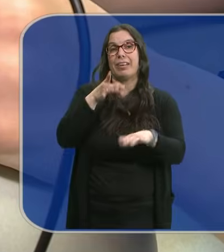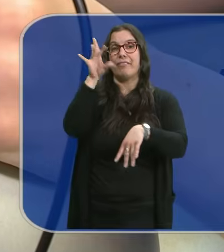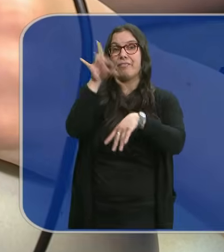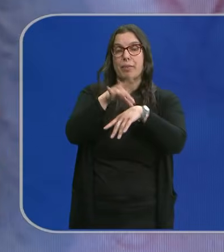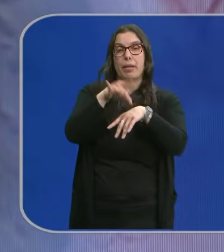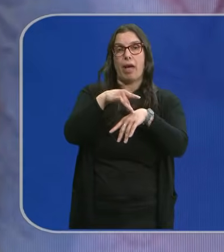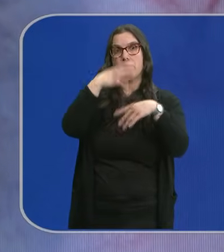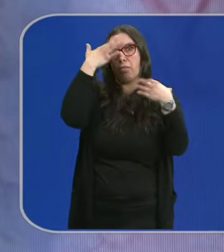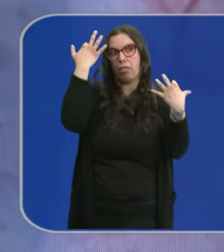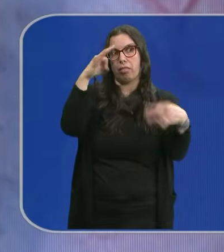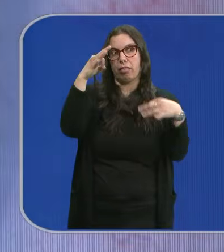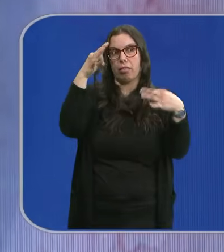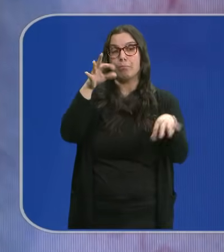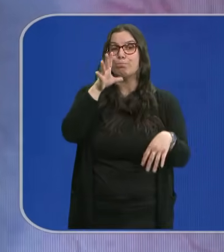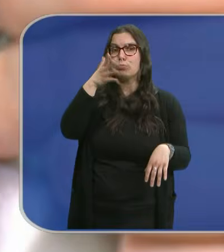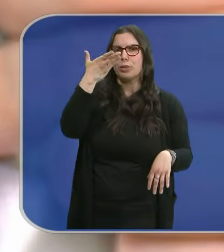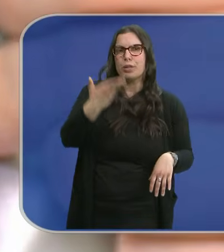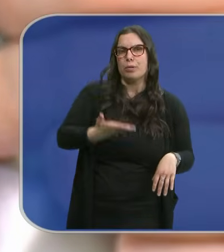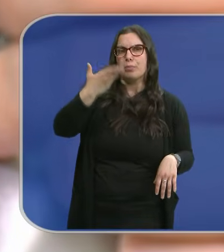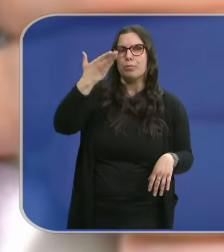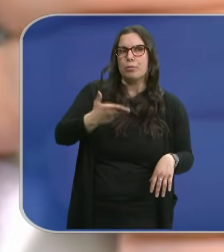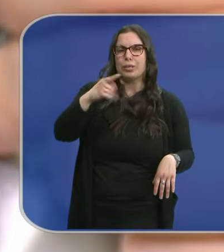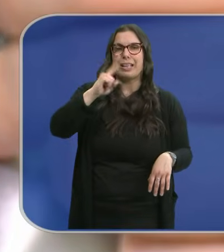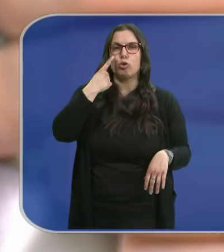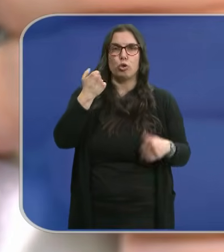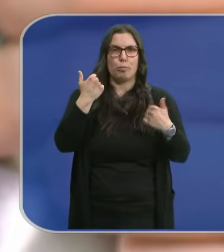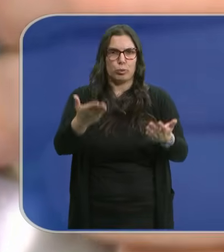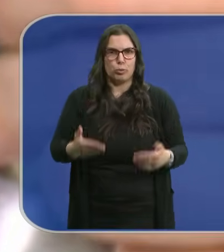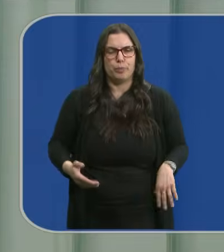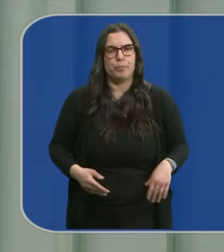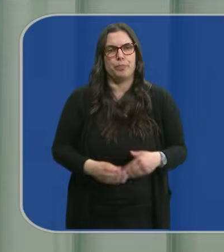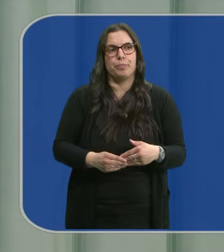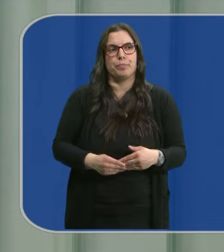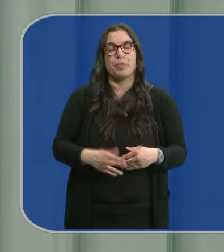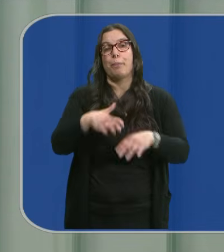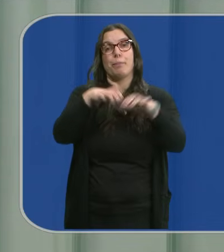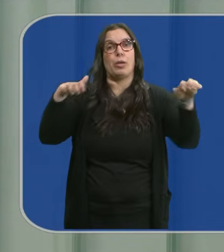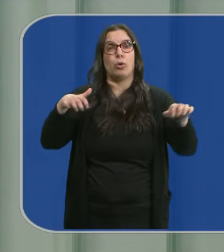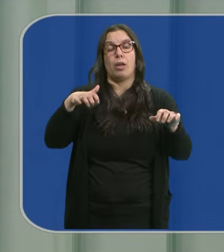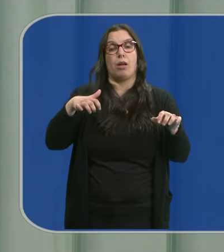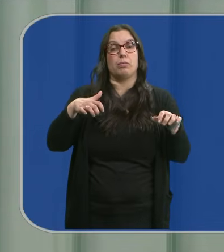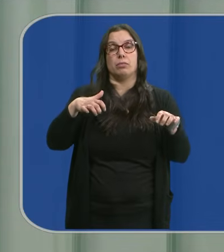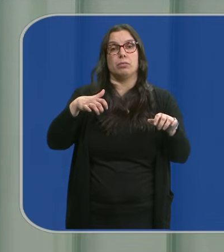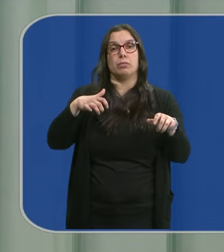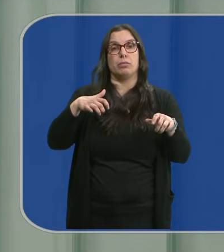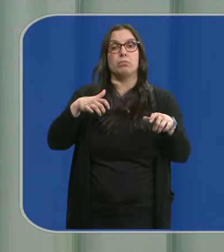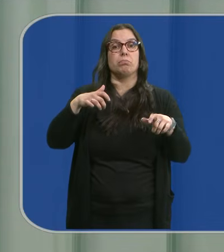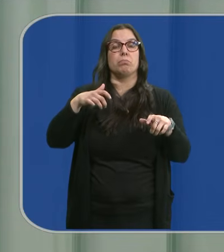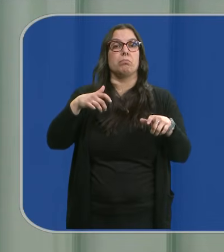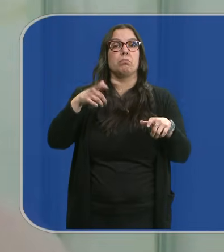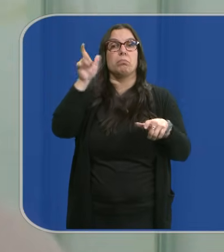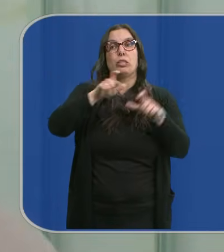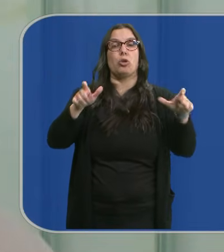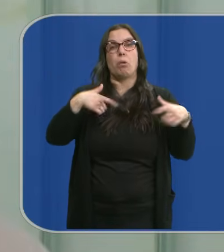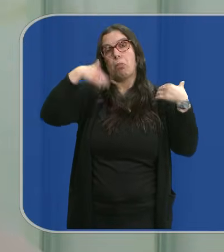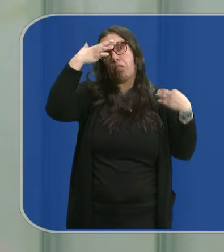enfermedad silenciosa, por eso es tan importante el diagnóstico precoz. Durante la inmensa mayoría de ese recorrido, el paciente no nota absolutamente